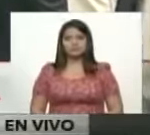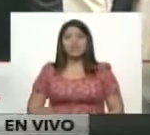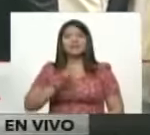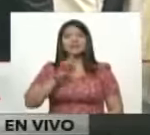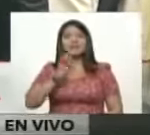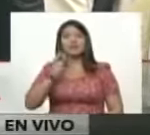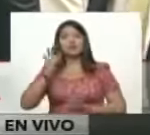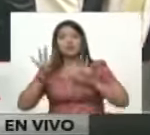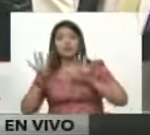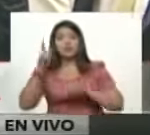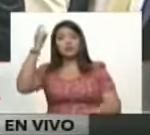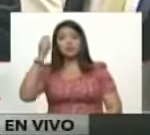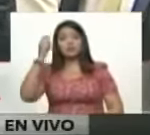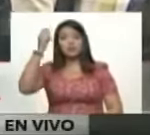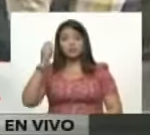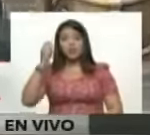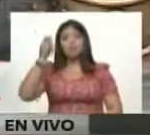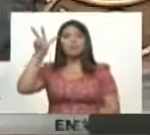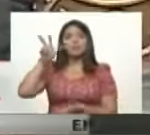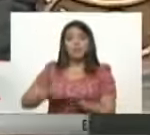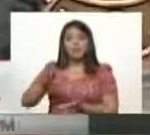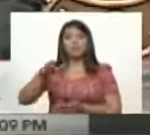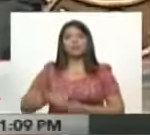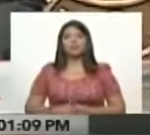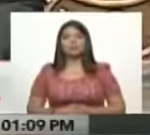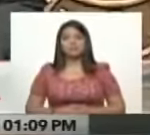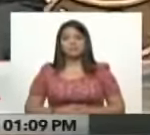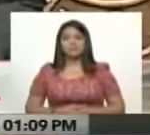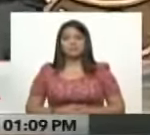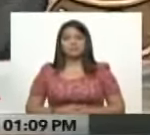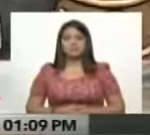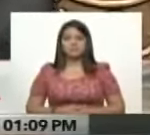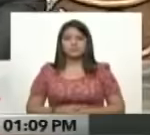109 diputados aprobados.